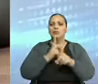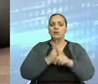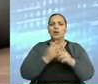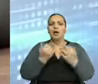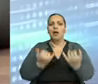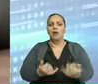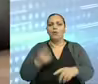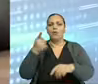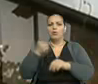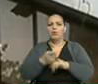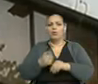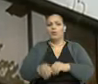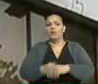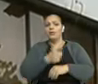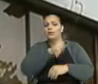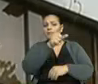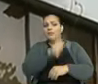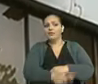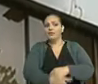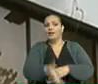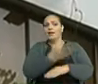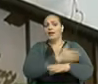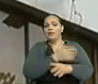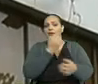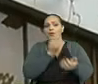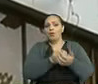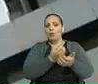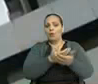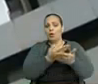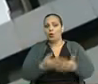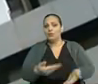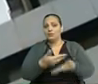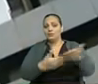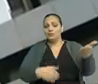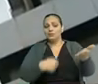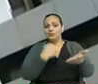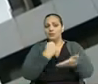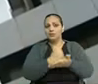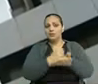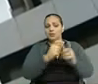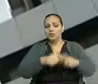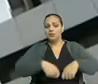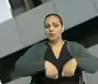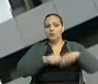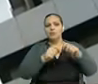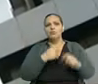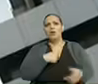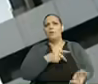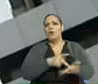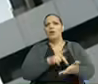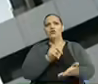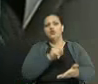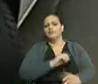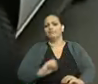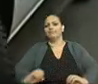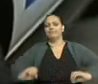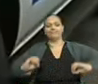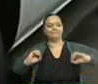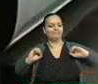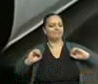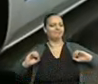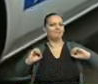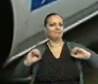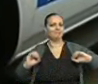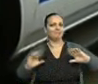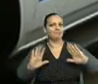este contrato. El Ministerio Público en un comunicado anunció que en las oficinas de la empresa proveedora de los insumos médicos, dos personas